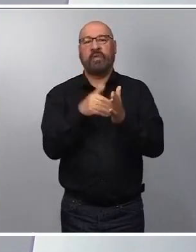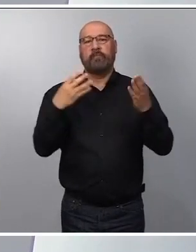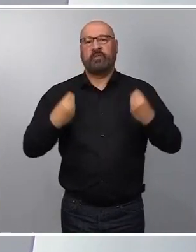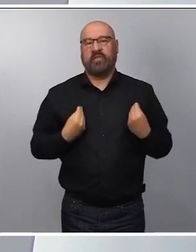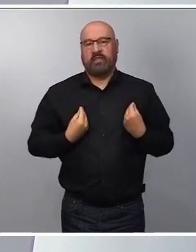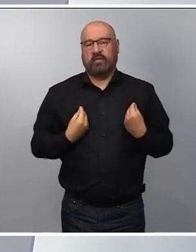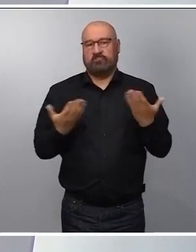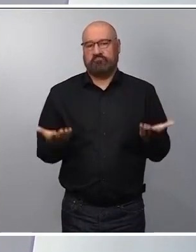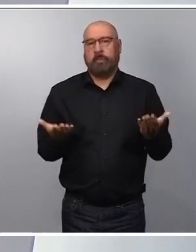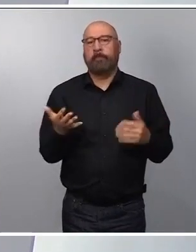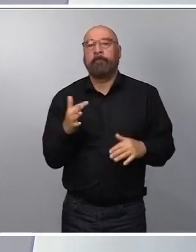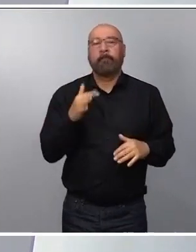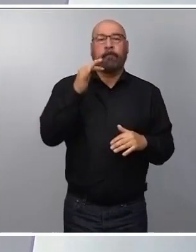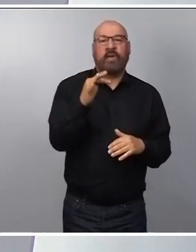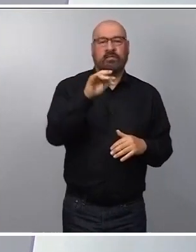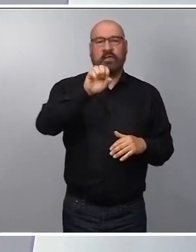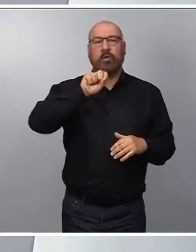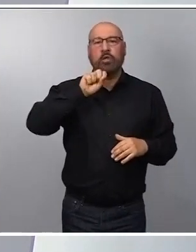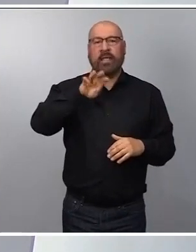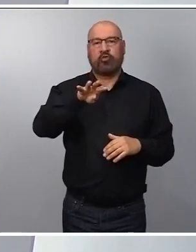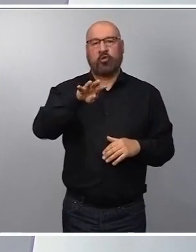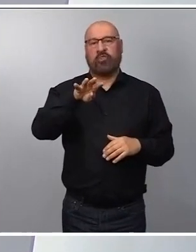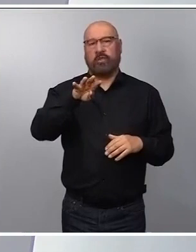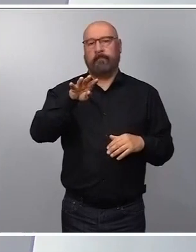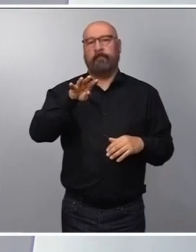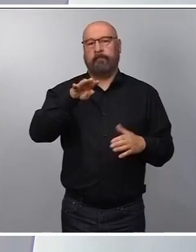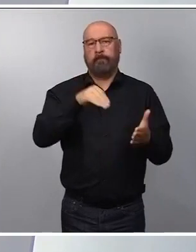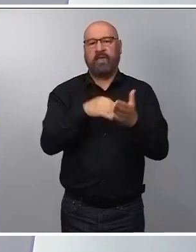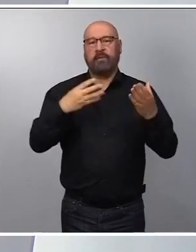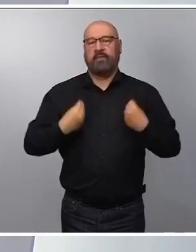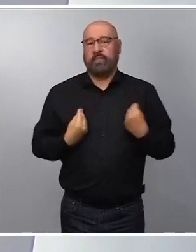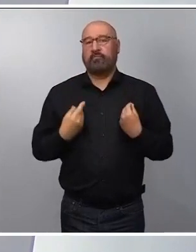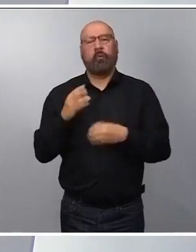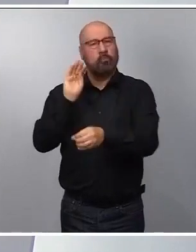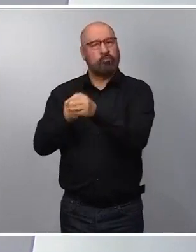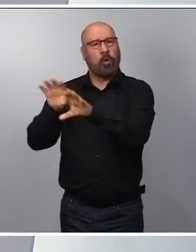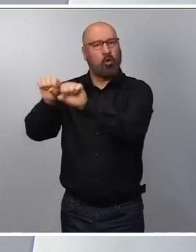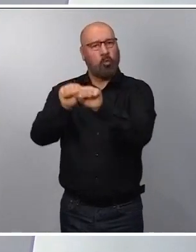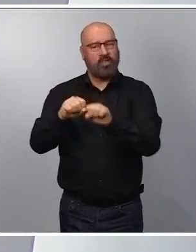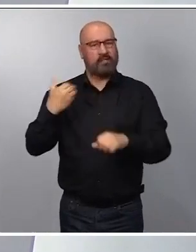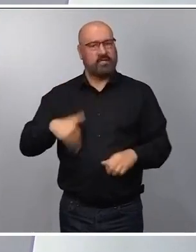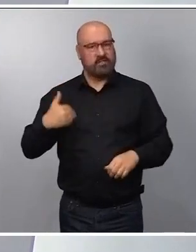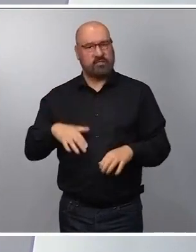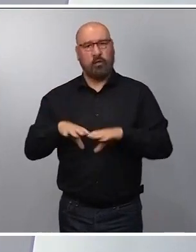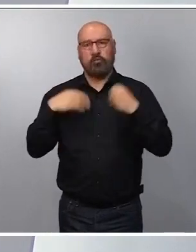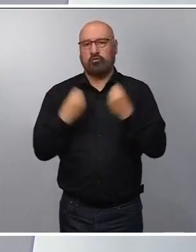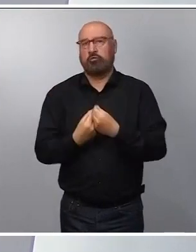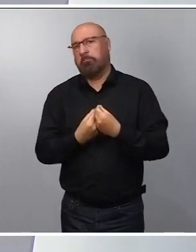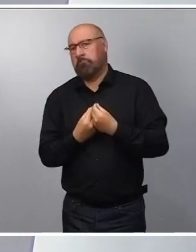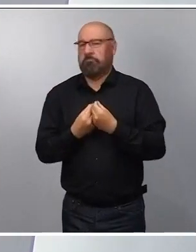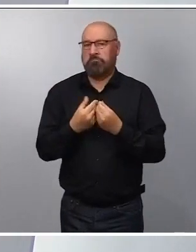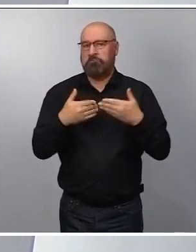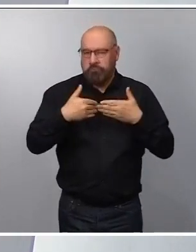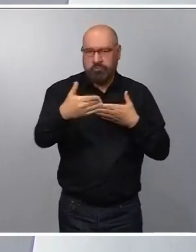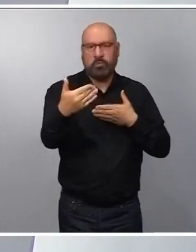además de outras 14.000 que já se encuentran habitadas e suelos disponibles en os que se podrían desarrollar hasta 15.000 viviendas e